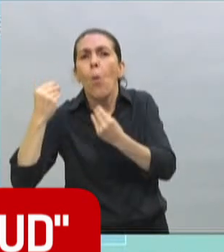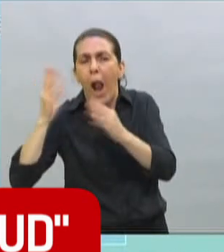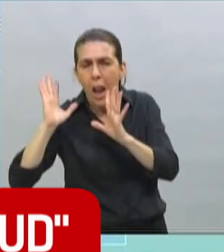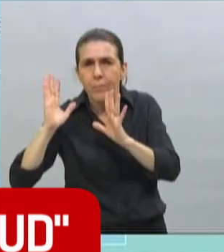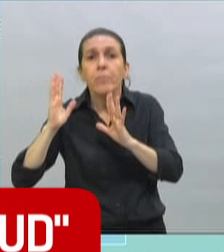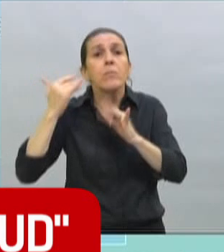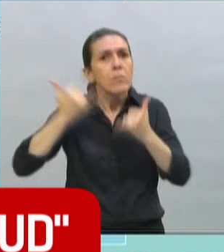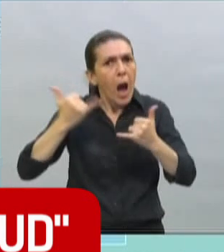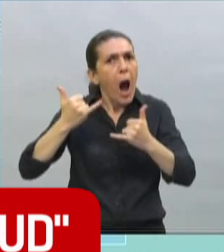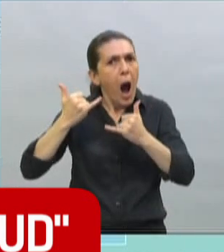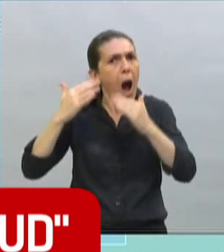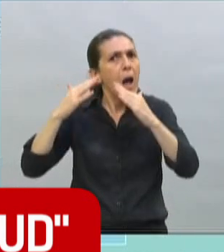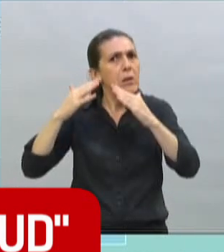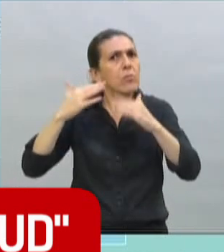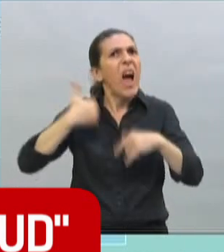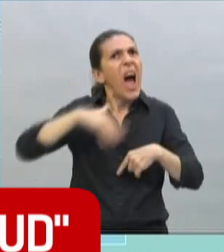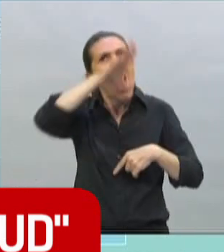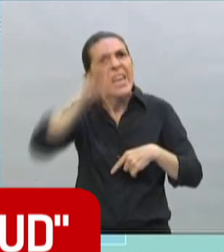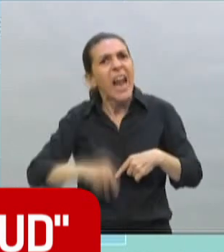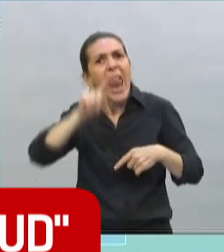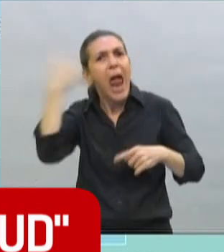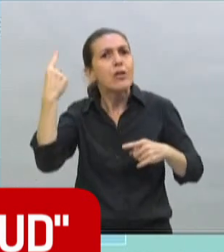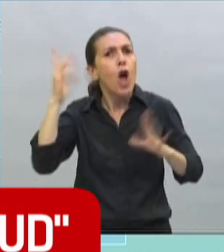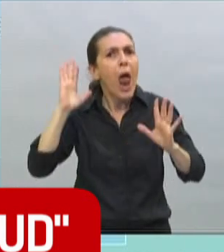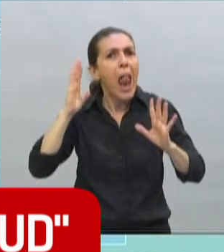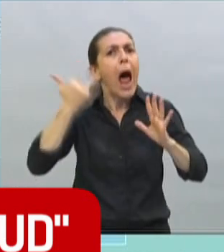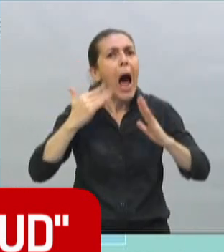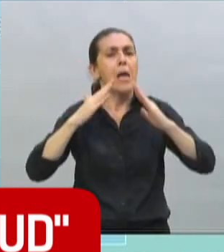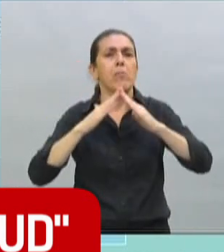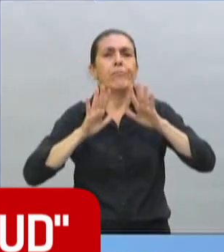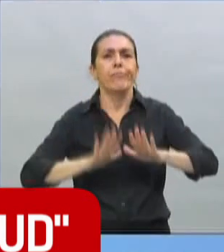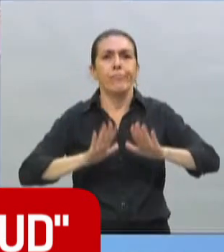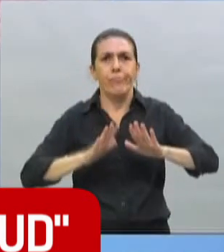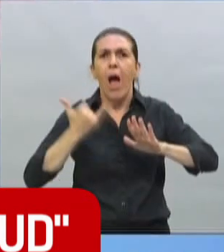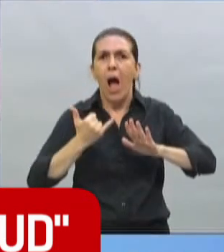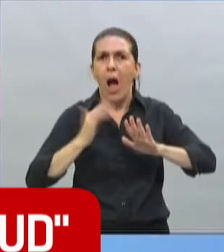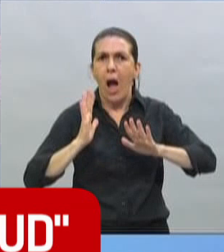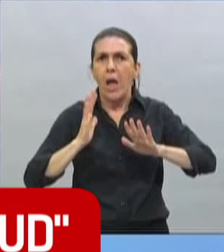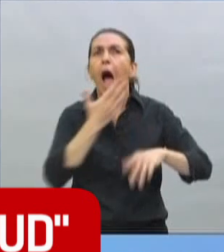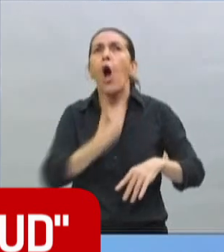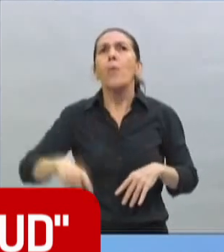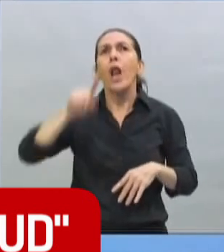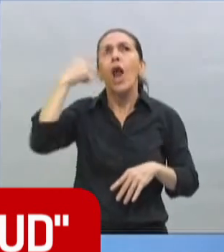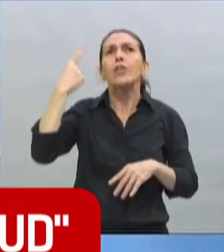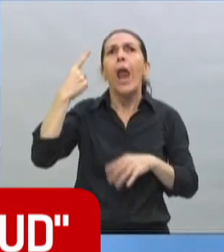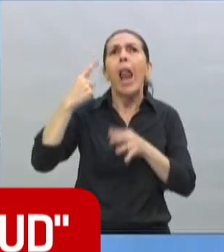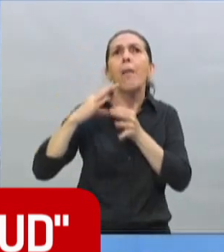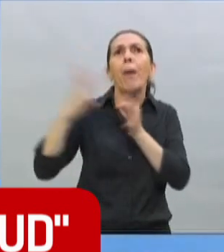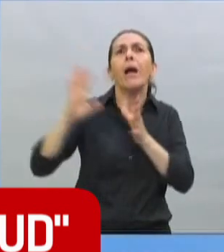Siguen existiendo restricciones nacionales. Acá no es que el gobierno nacional se desentiende del